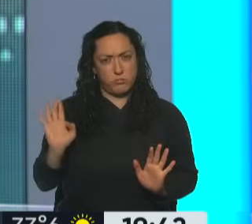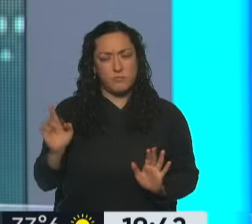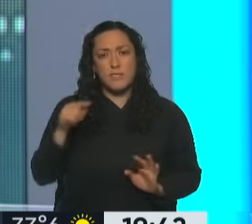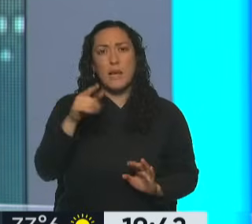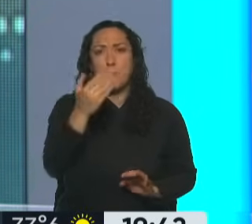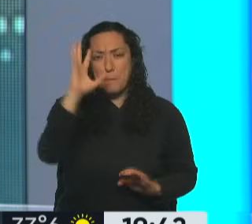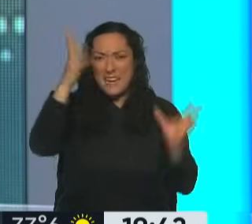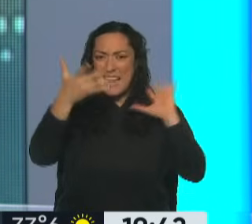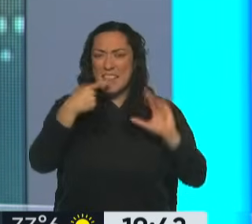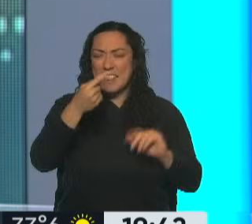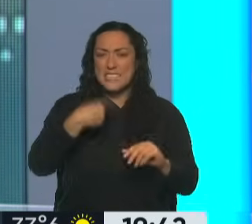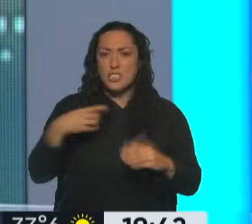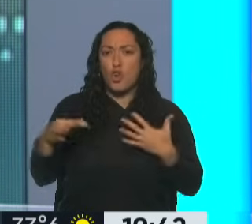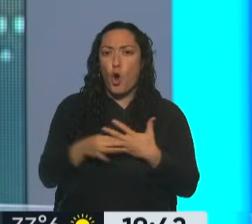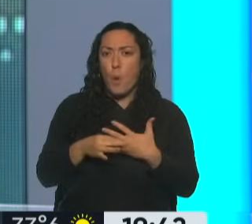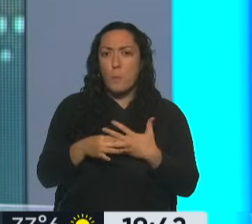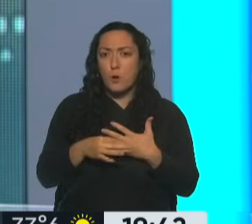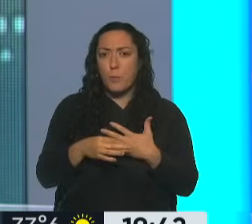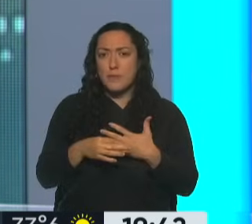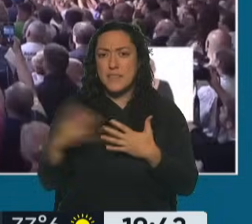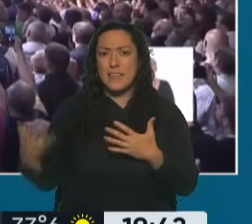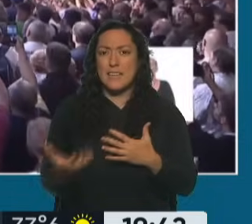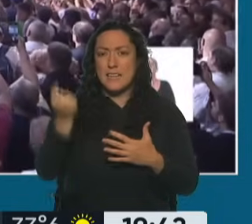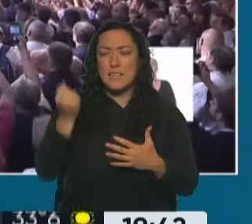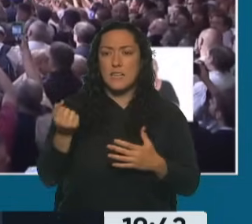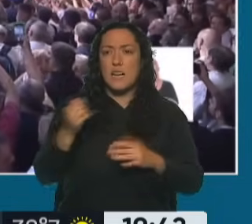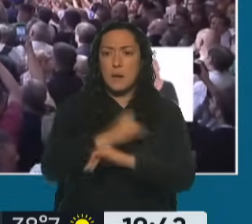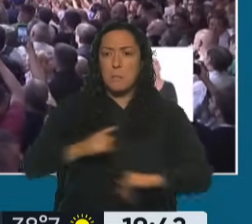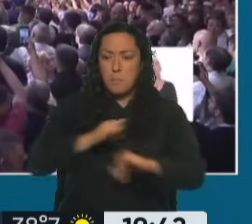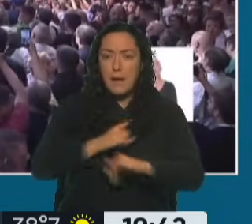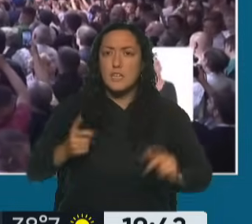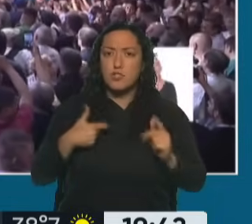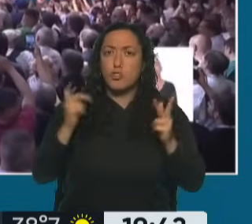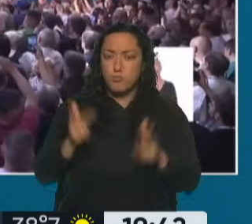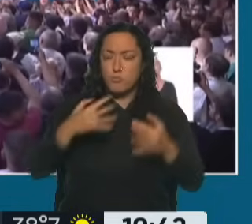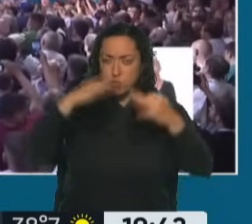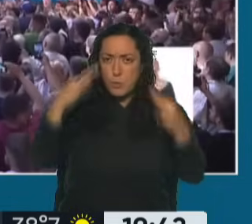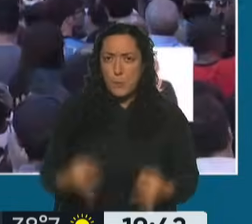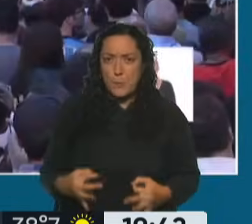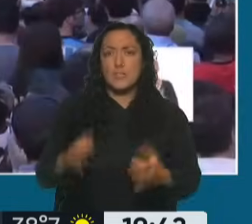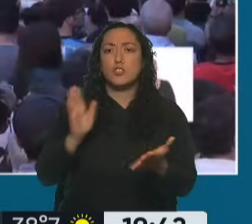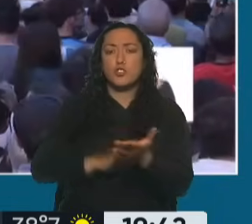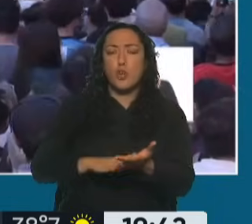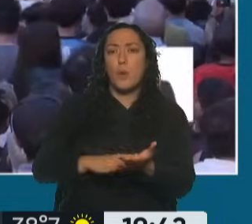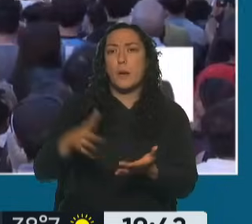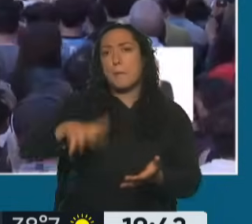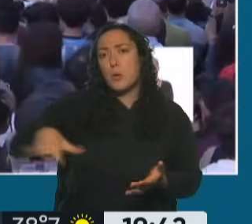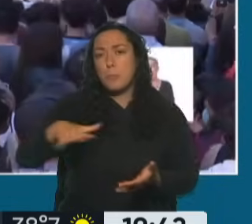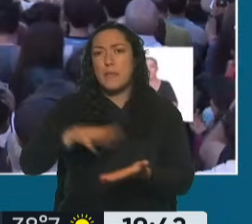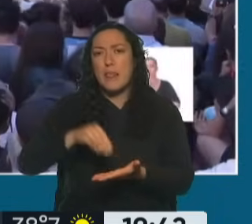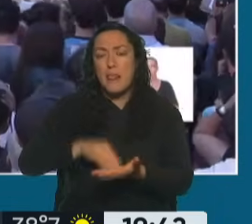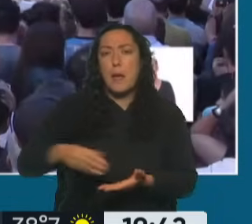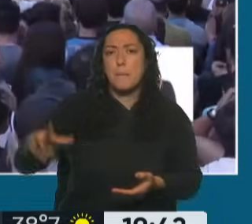voy a cumplir con el compromiso que adquirí durante la campaña respecto a la propiedad privada y al